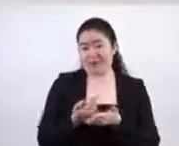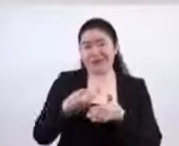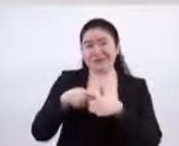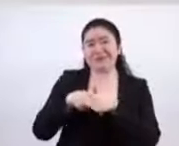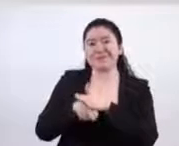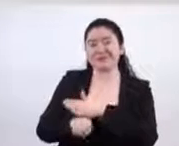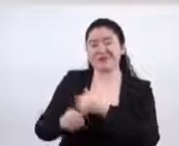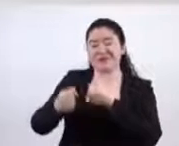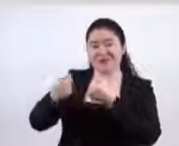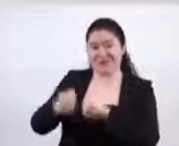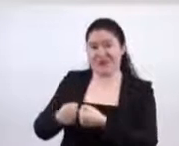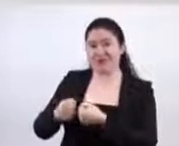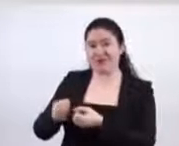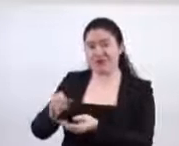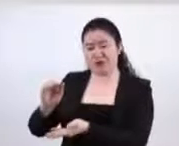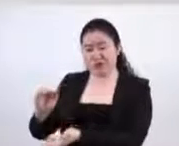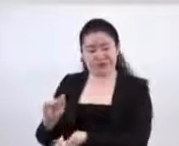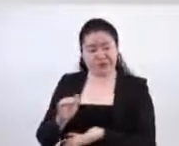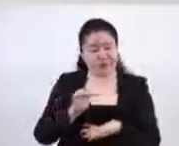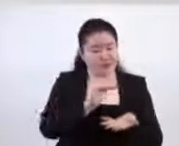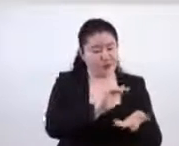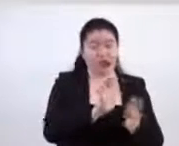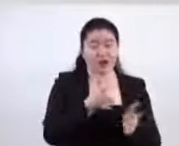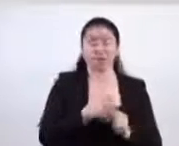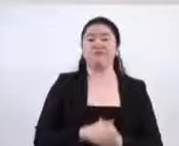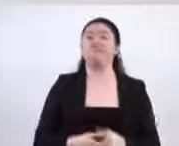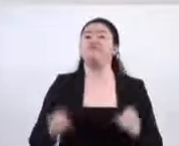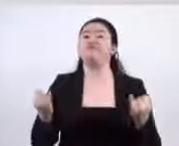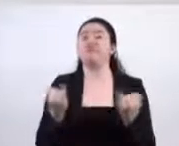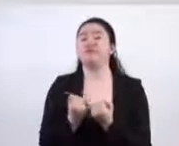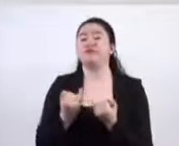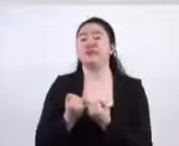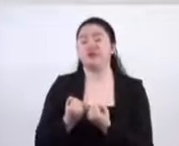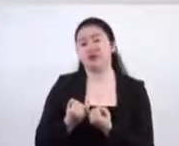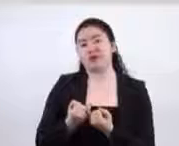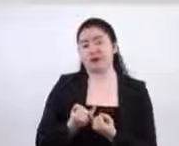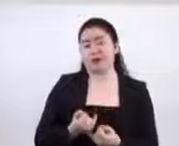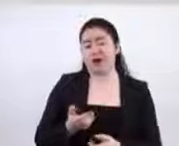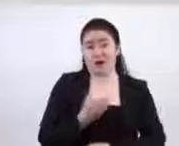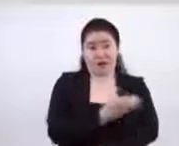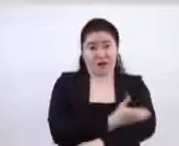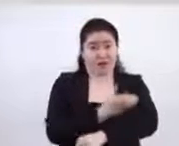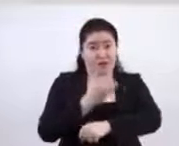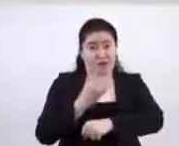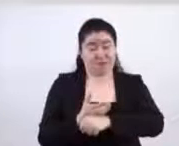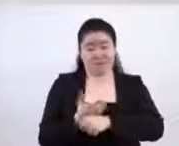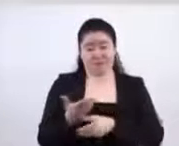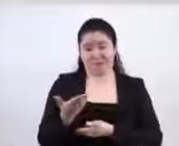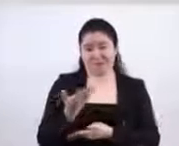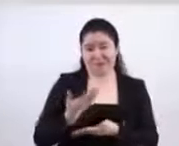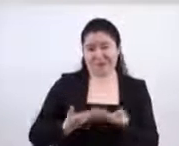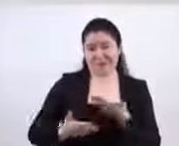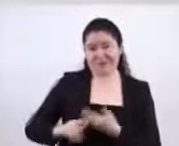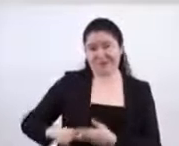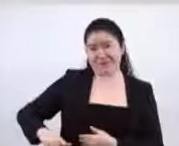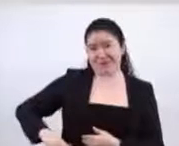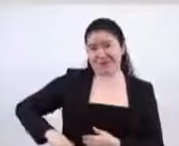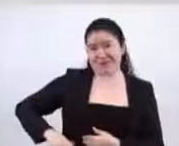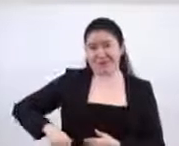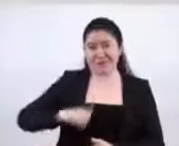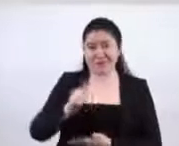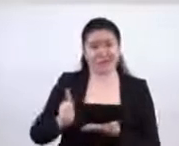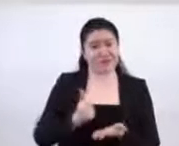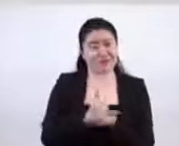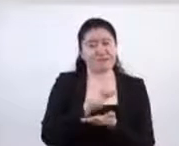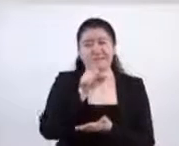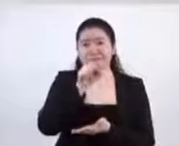metro. Están también los compañeros servidores públicos del gobierno de la ciudad conociendo de manera